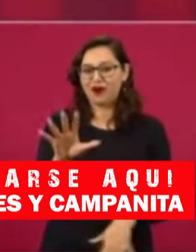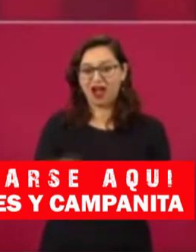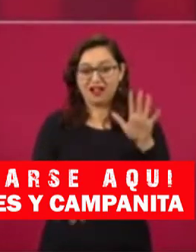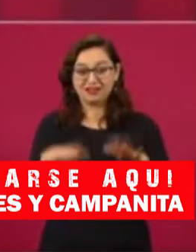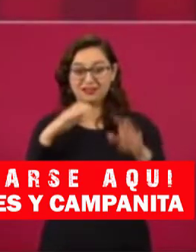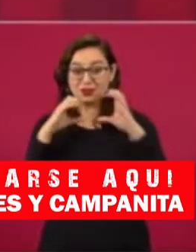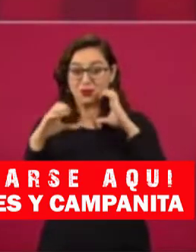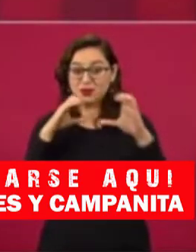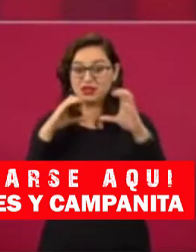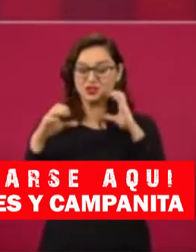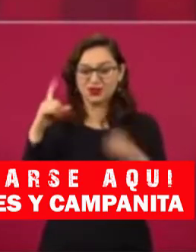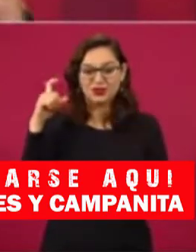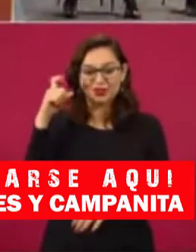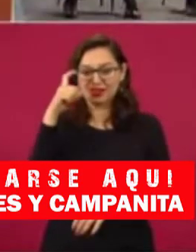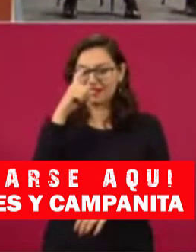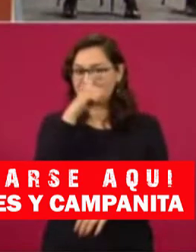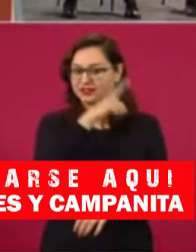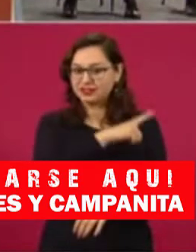complejo